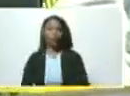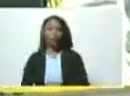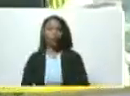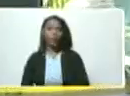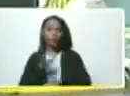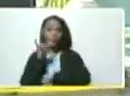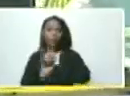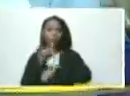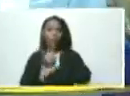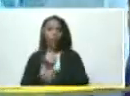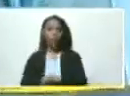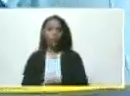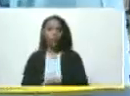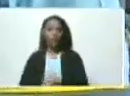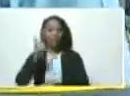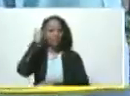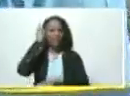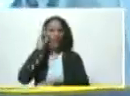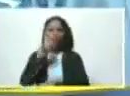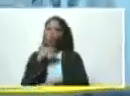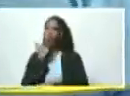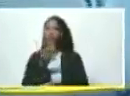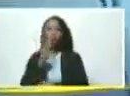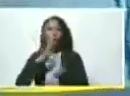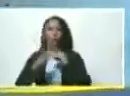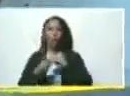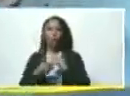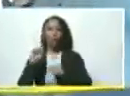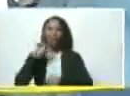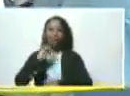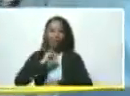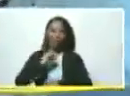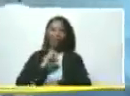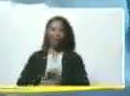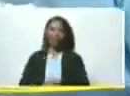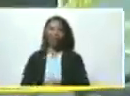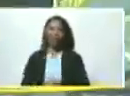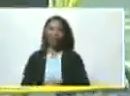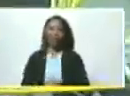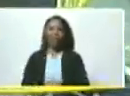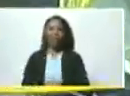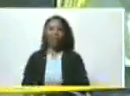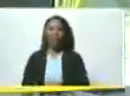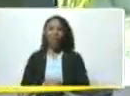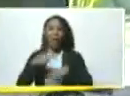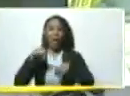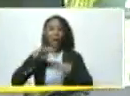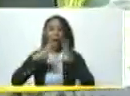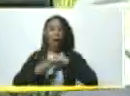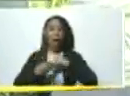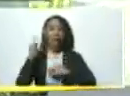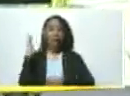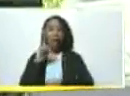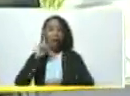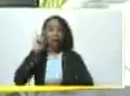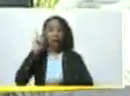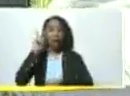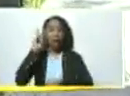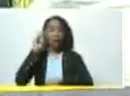San Felipe. Uy, uy. En Yaracuy nacieron los clubs. Sí, es correcto, presidente. Este club viene de Andrés Eloy Blanco.